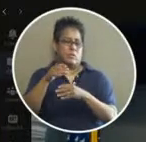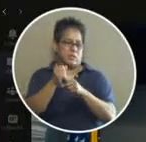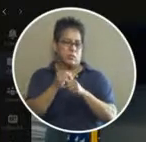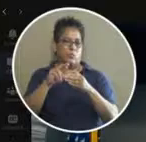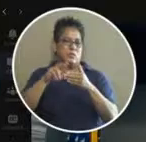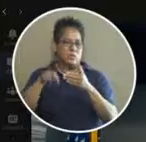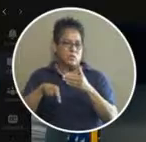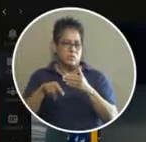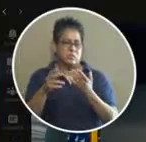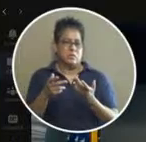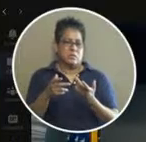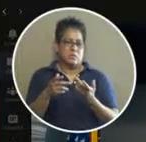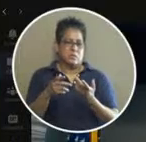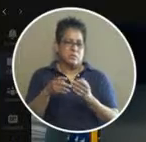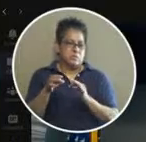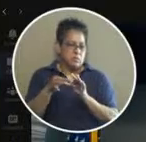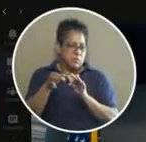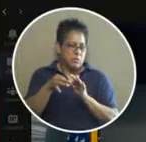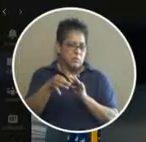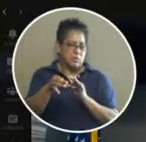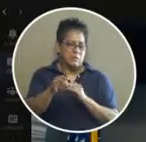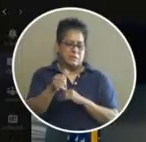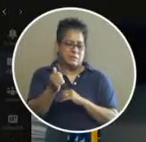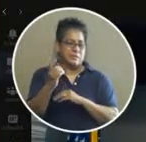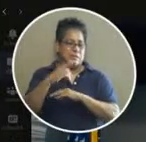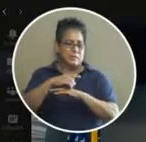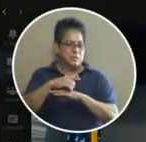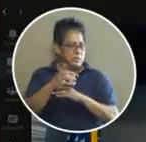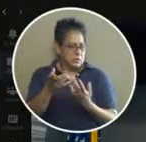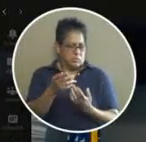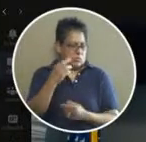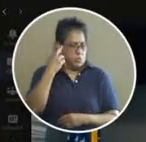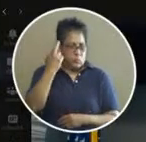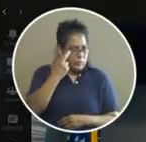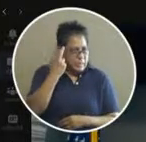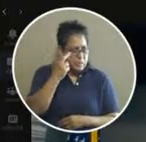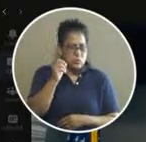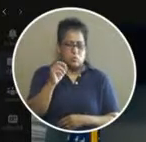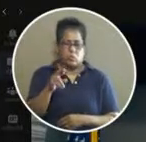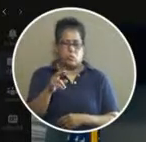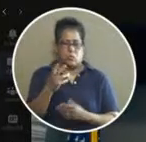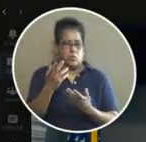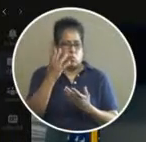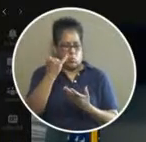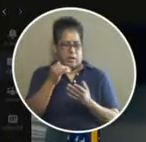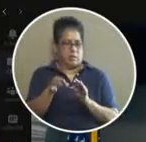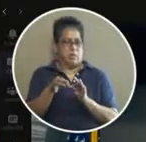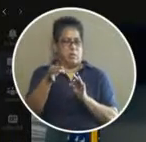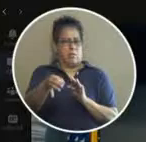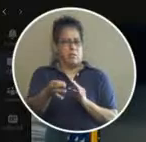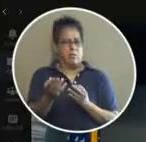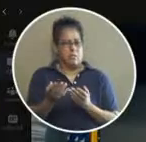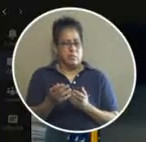received the test as of yet. Is there a reason for this delay?